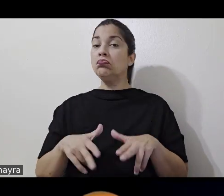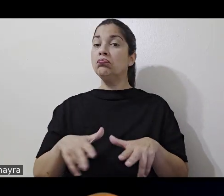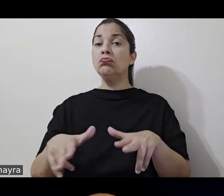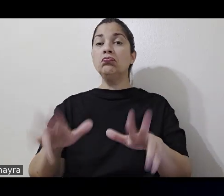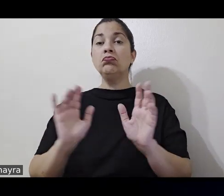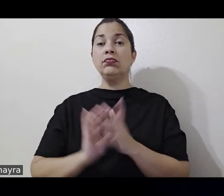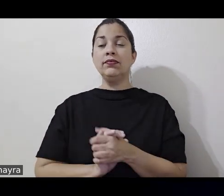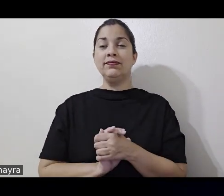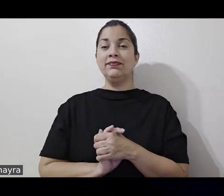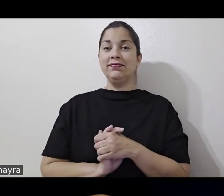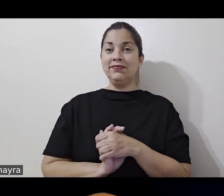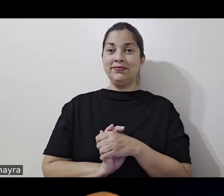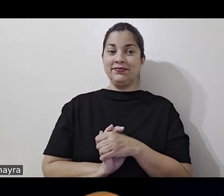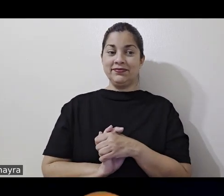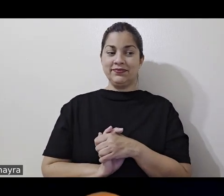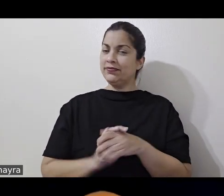Ravelo.